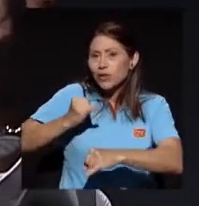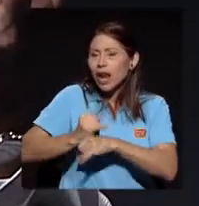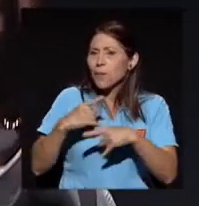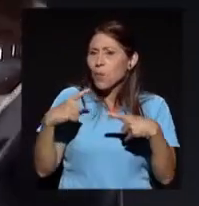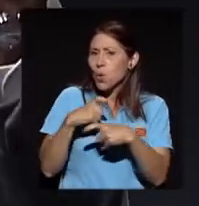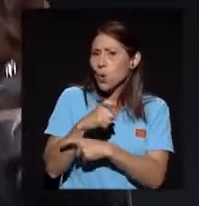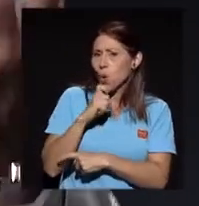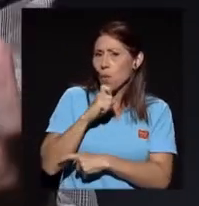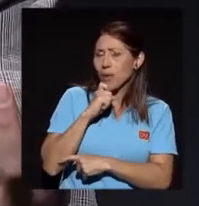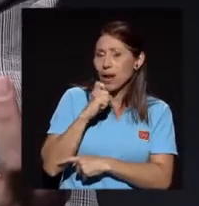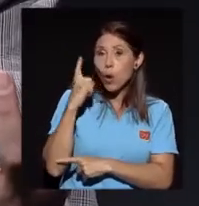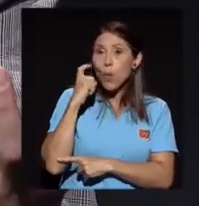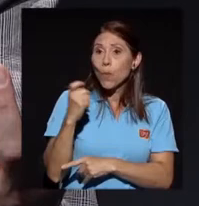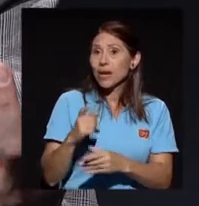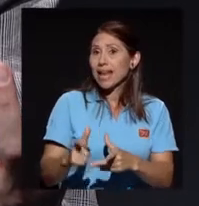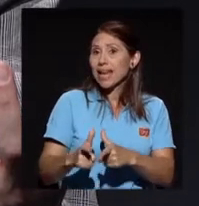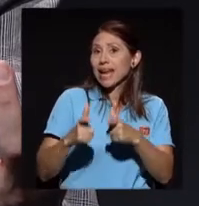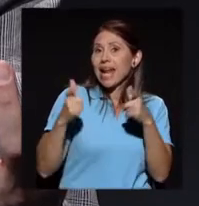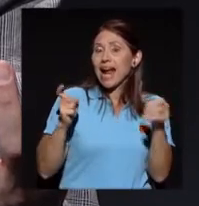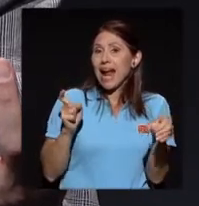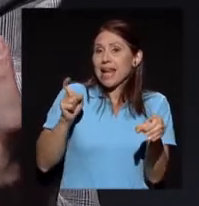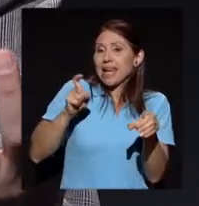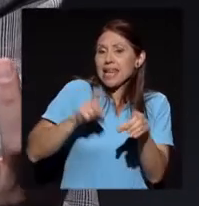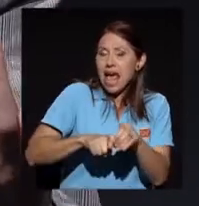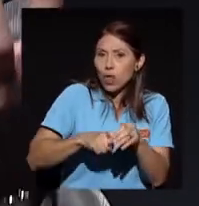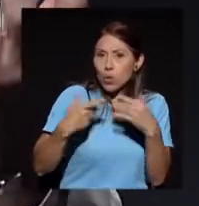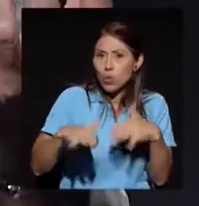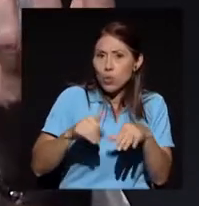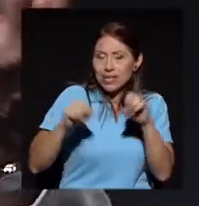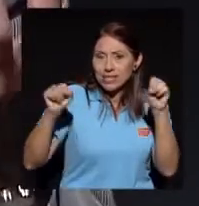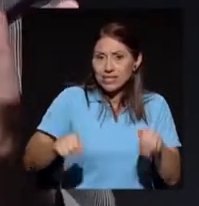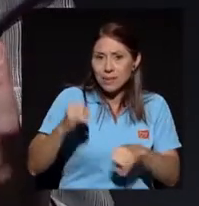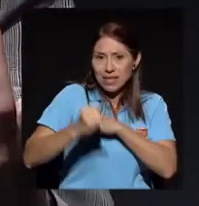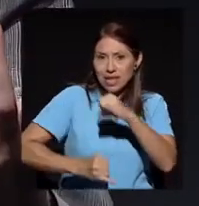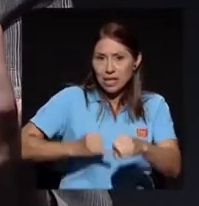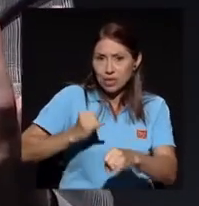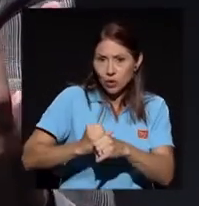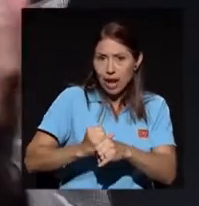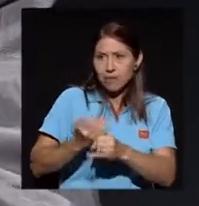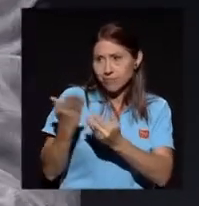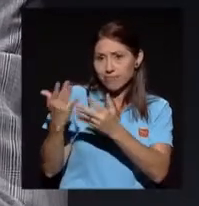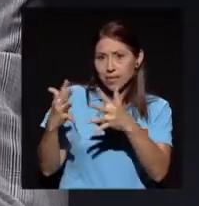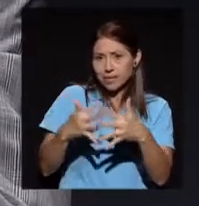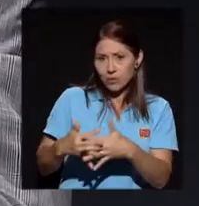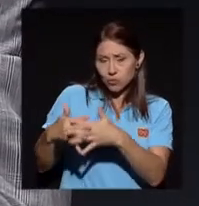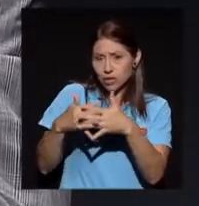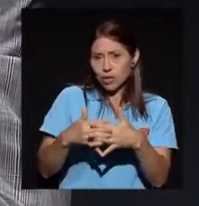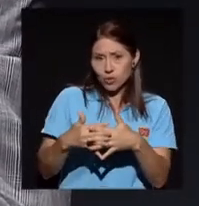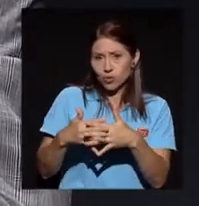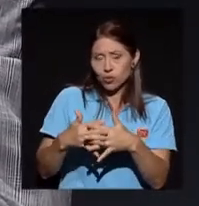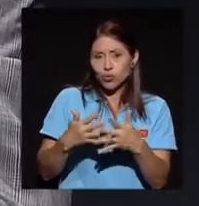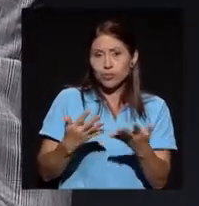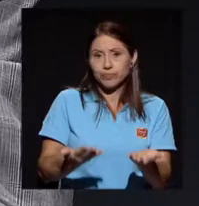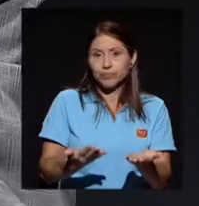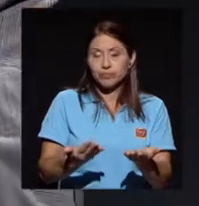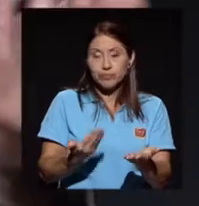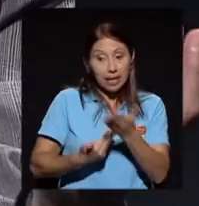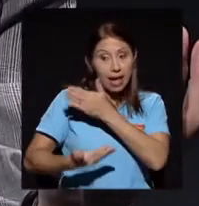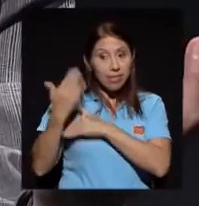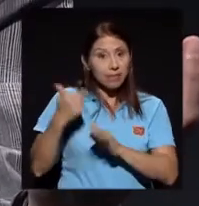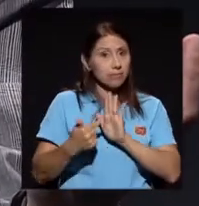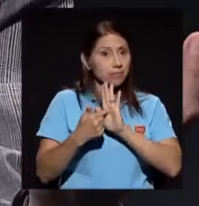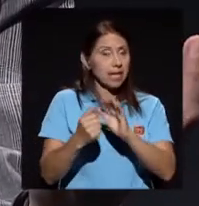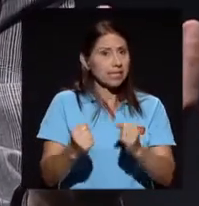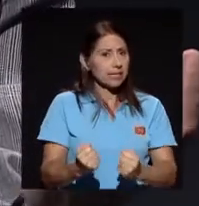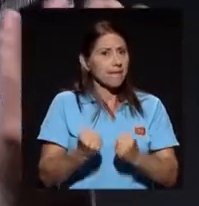aliado el gran bastión la gran ancla del sistema internacional que ha sido eeuu de ser un factor de estabilidad ahora